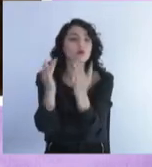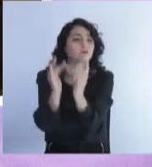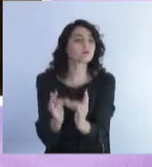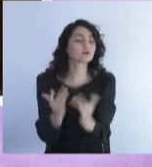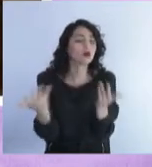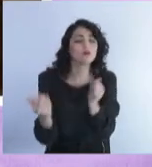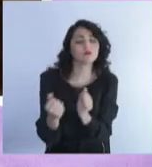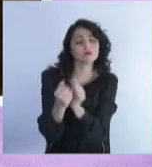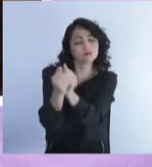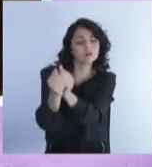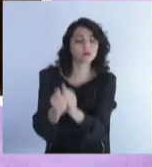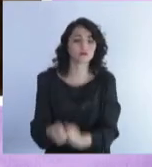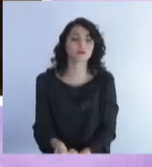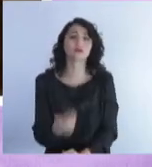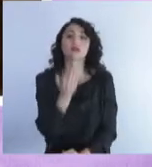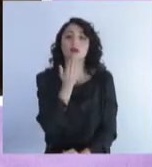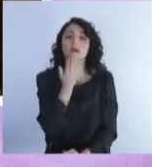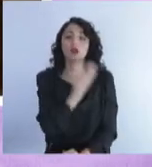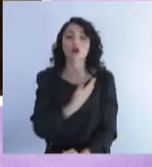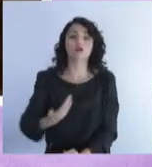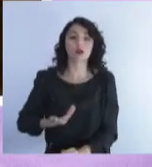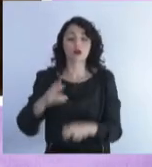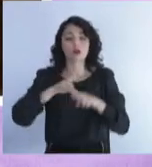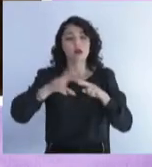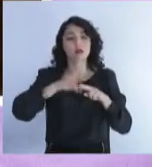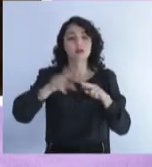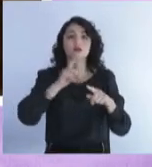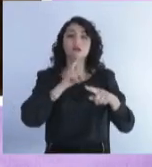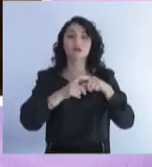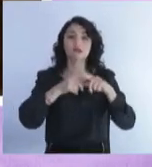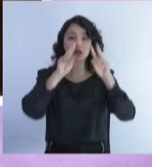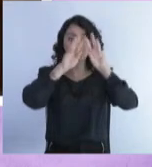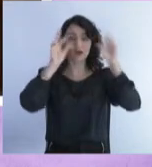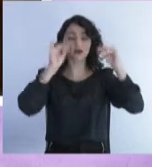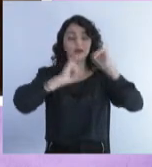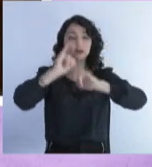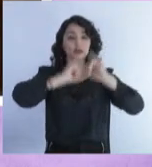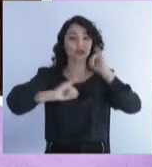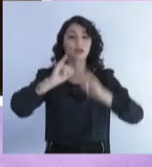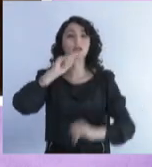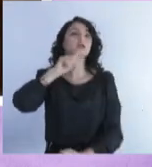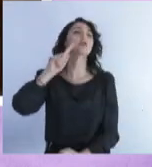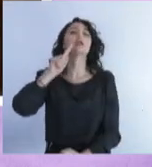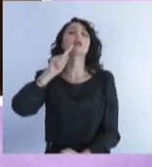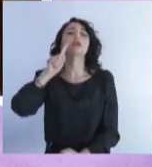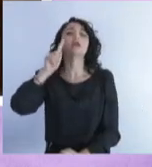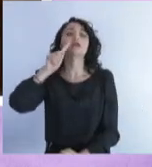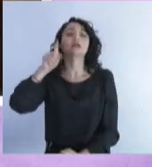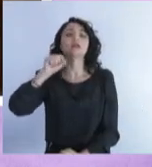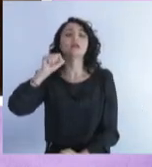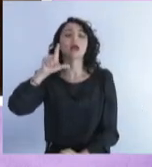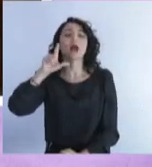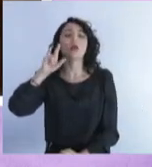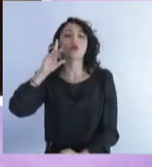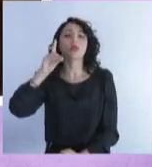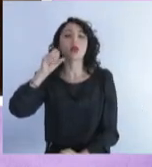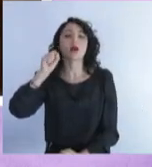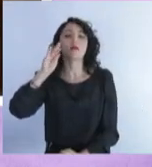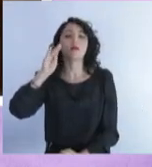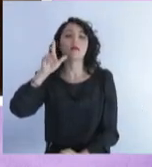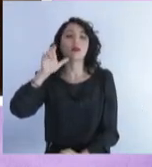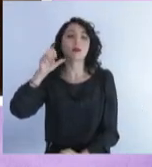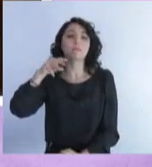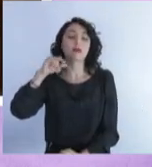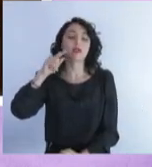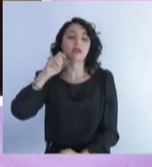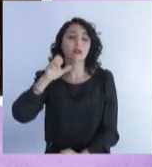la plataforma Saludablemente como una herramienta de apoyo para quienes se sientan abrumados por la crisis sanitaria,